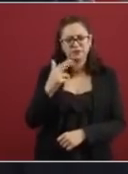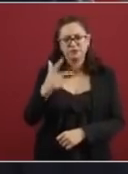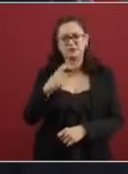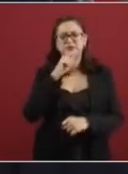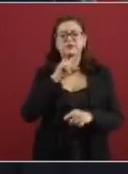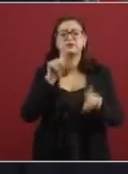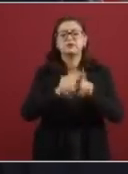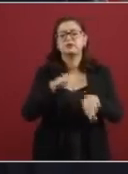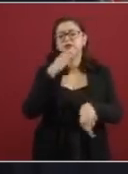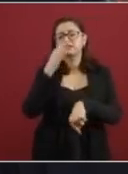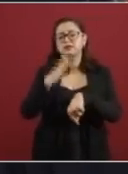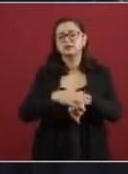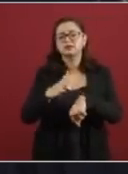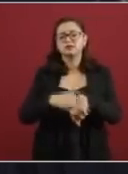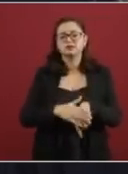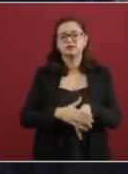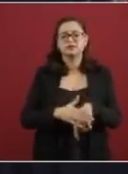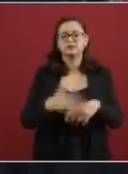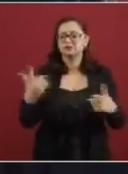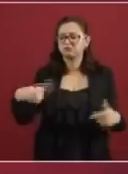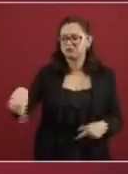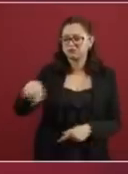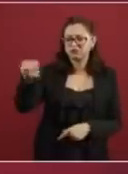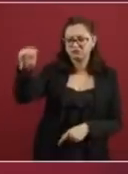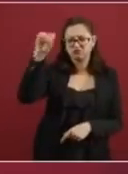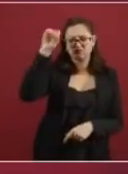decir libertad sindical